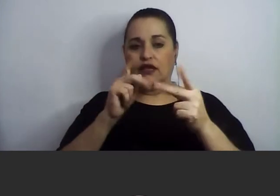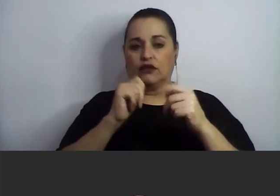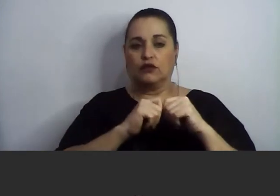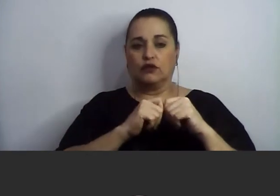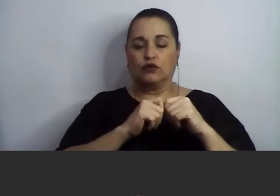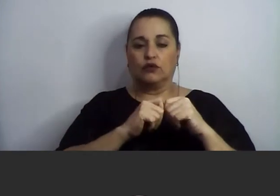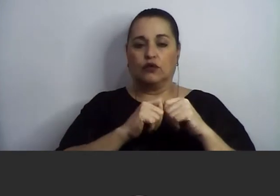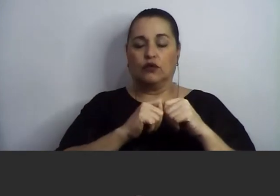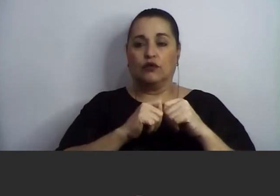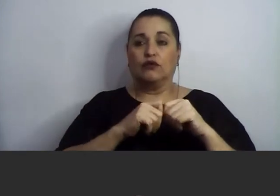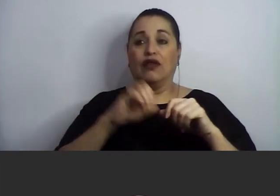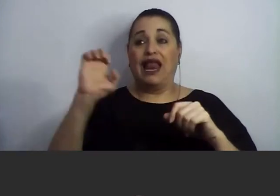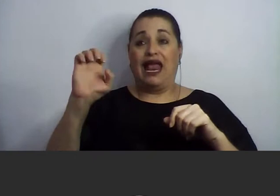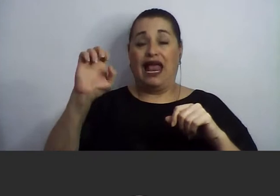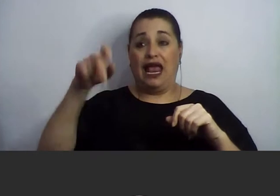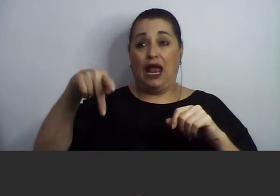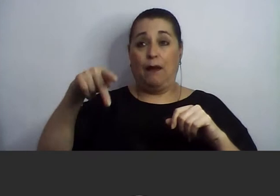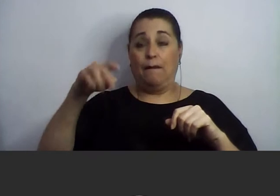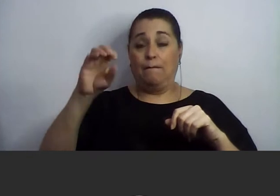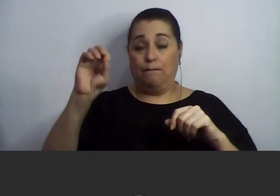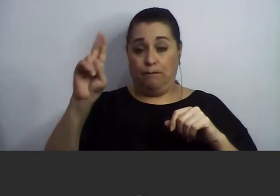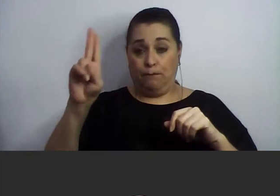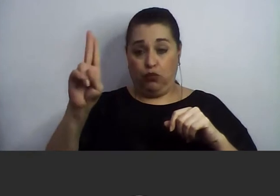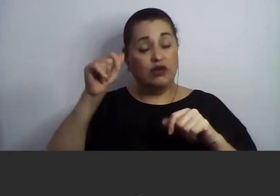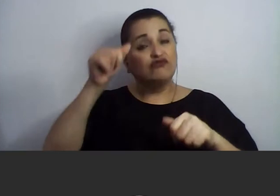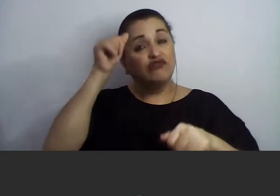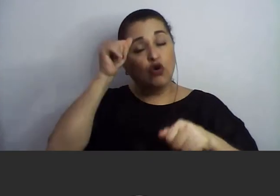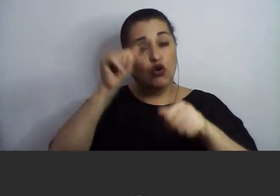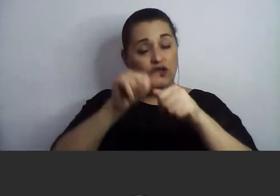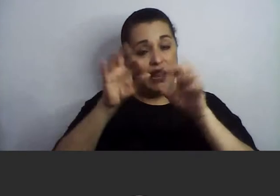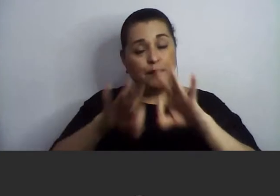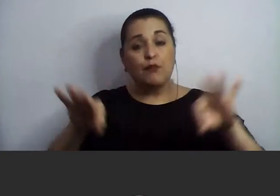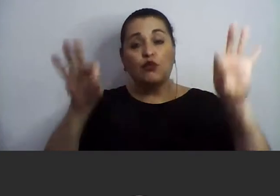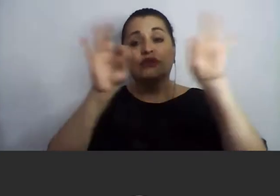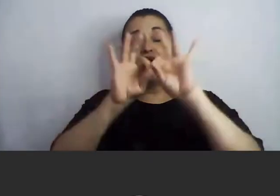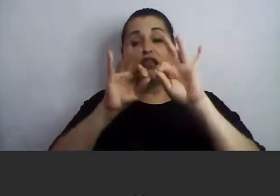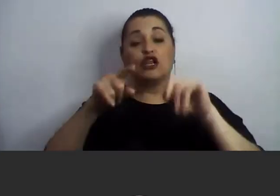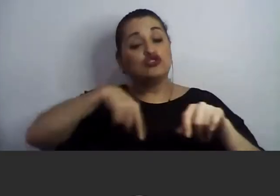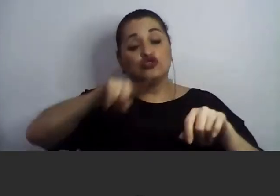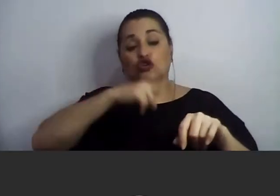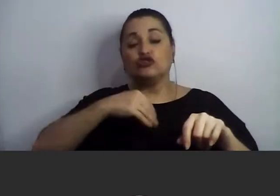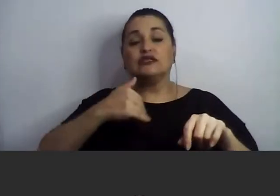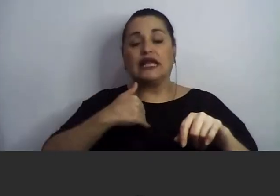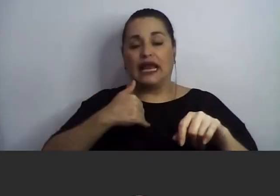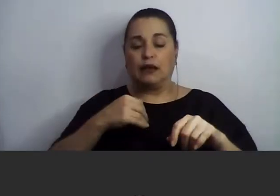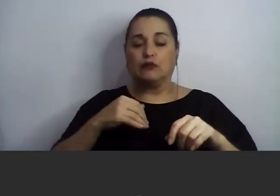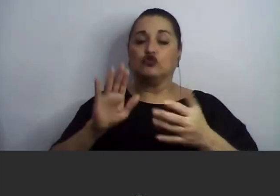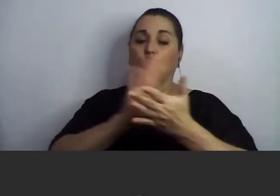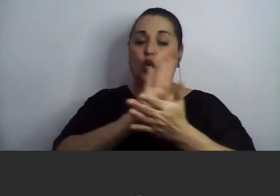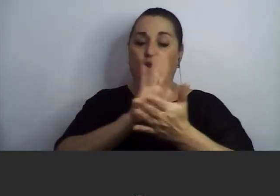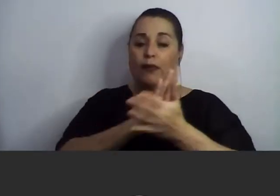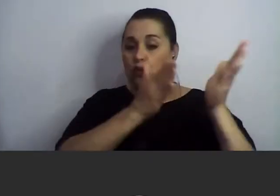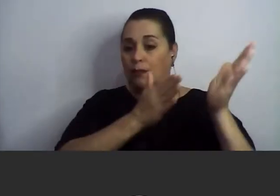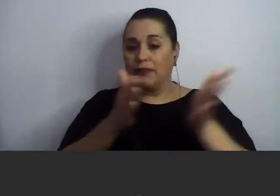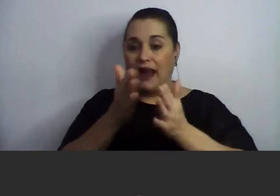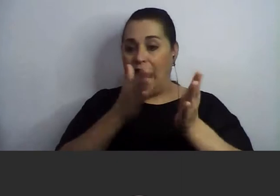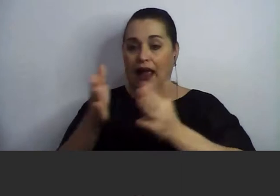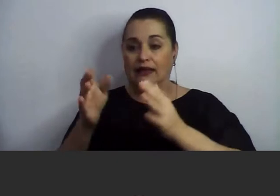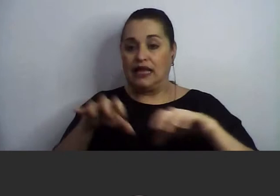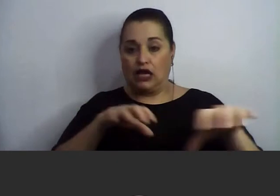sobre el EPO es importante recordar que nosotros tenemos el documento del plan de acción y este